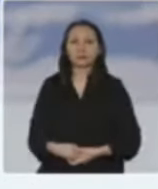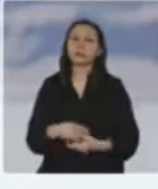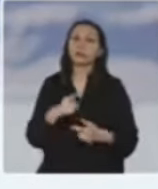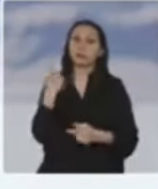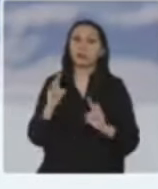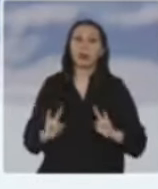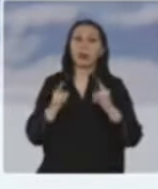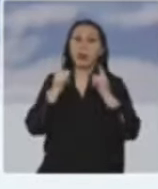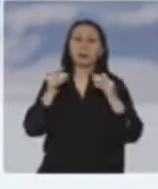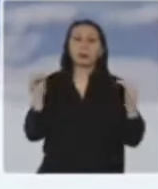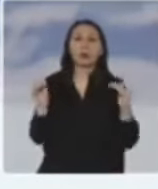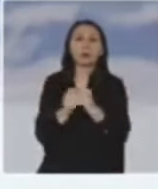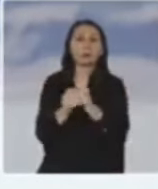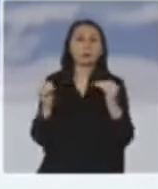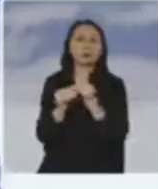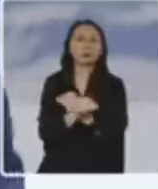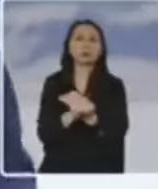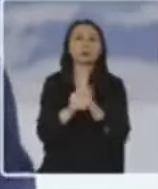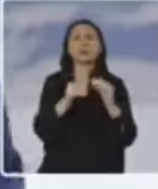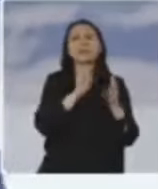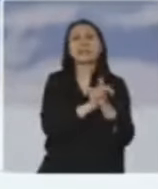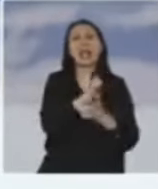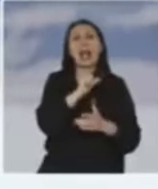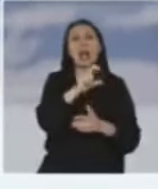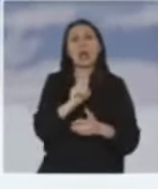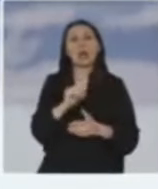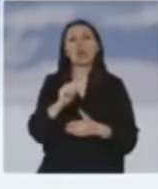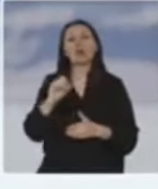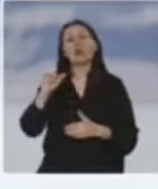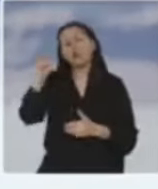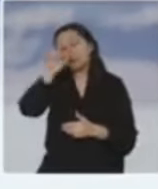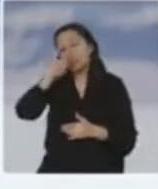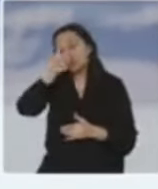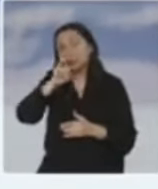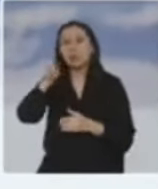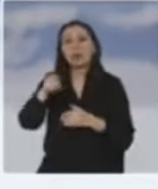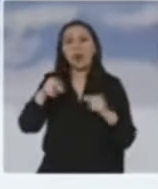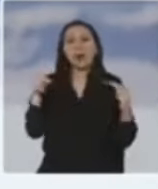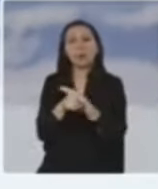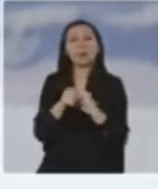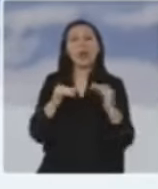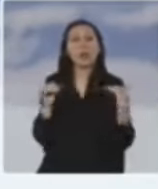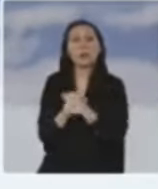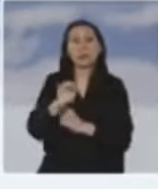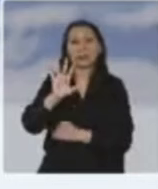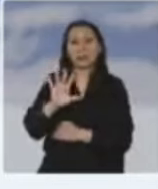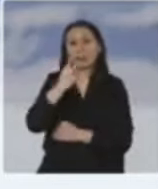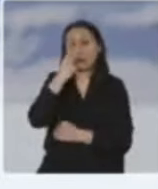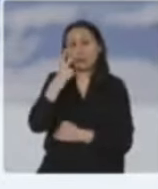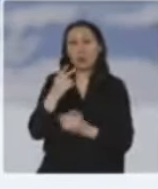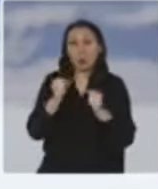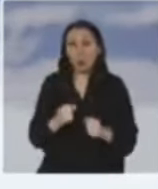a construir la vía de alto estándar en el tramo chacao chonchi de la ruta 5 y este inicio lo podemos ver